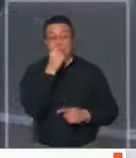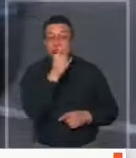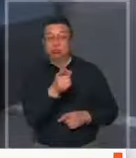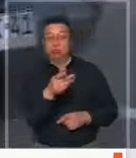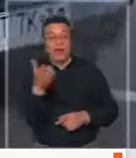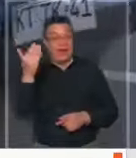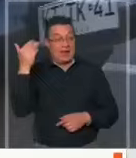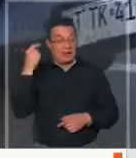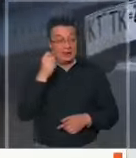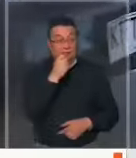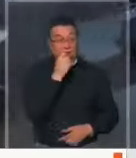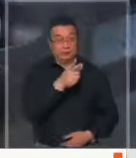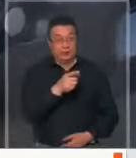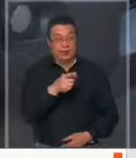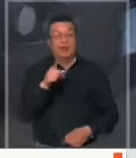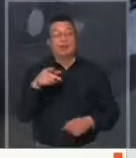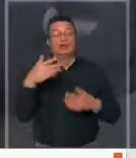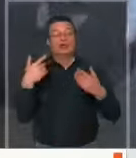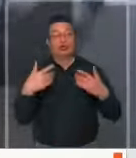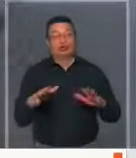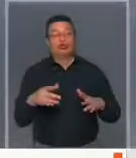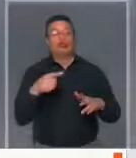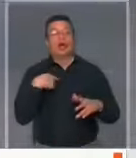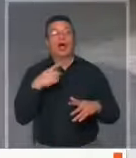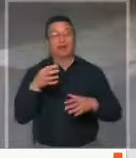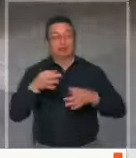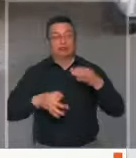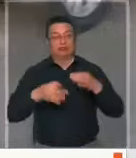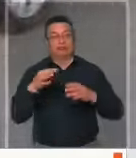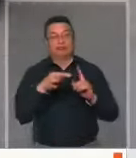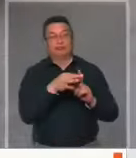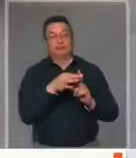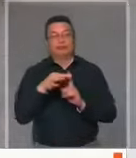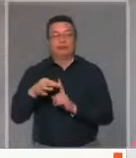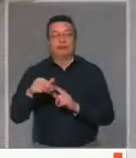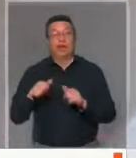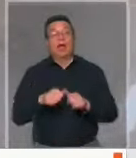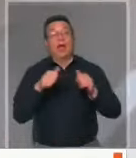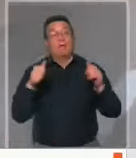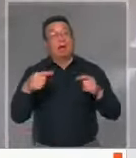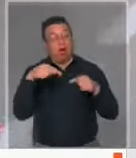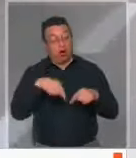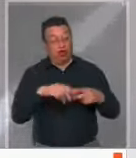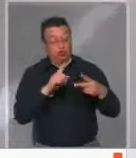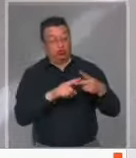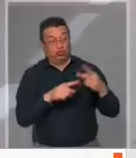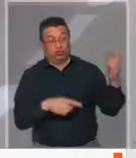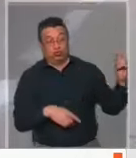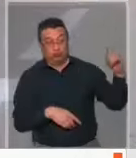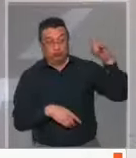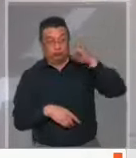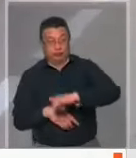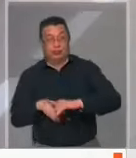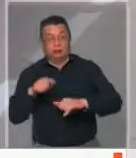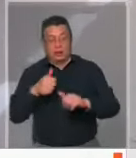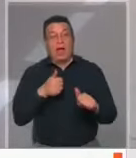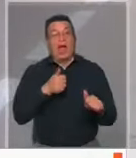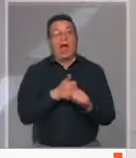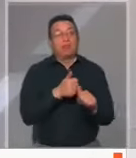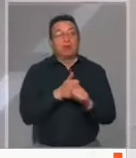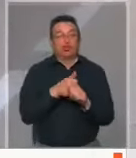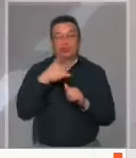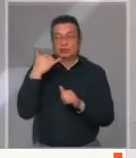estaba ya, digamos, enfrentando la justicia, más el extraditado de hoy, cumplieron una labor de apoyo, estuvieron